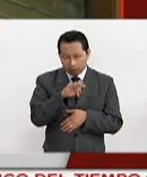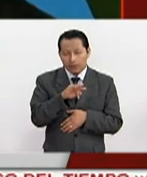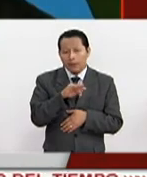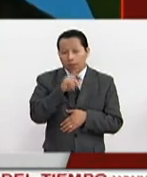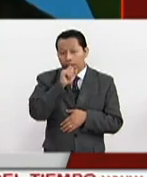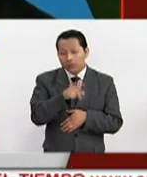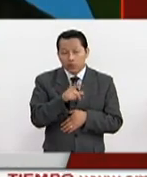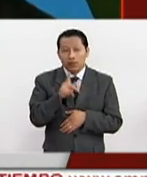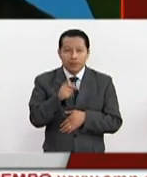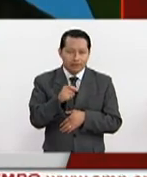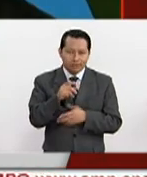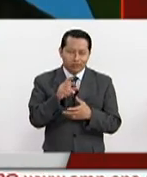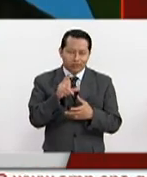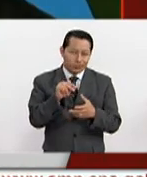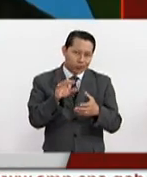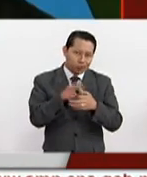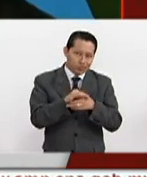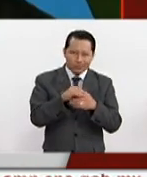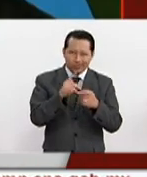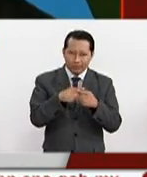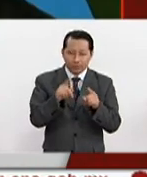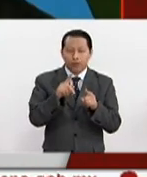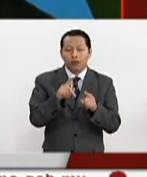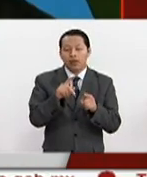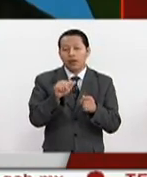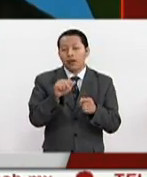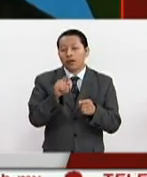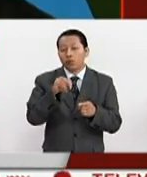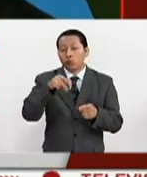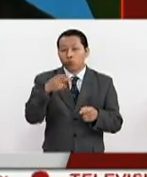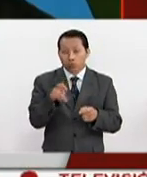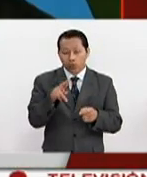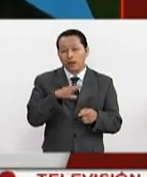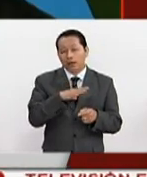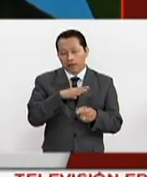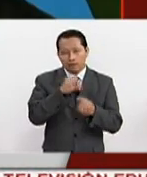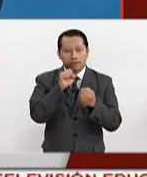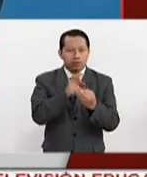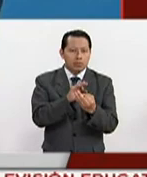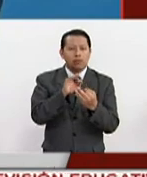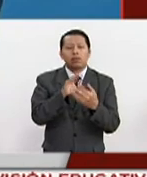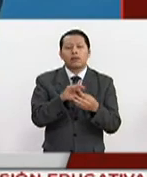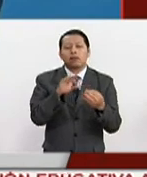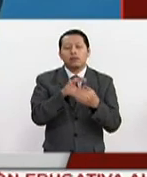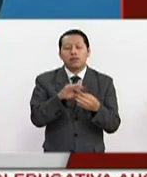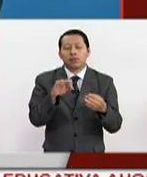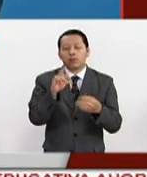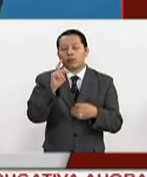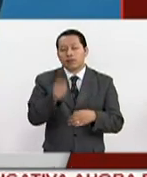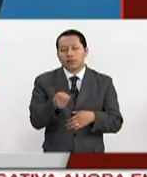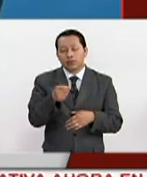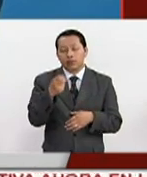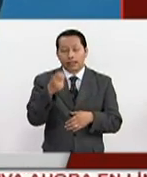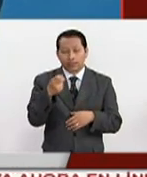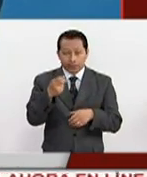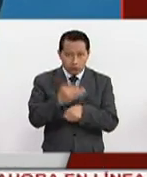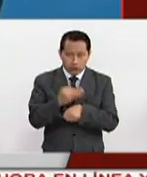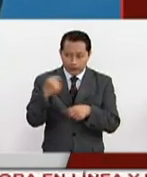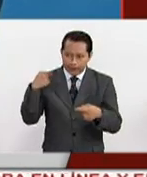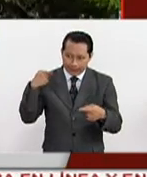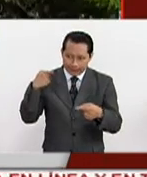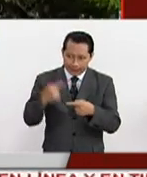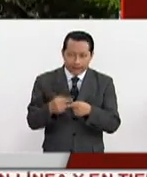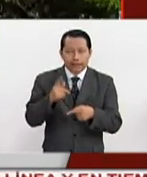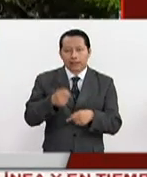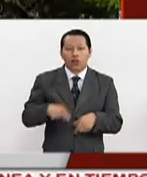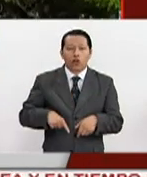también, que era no vinculante y demás, en ese momento Artur Mas, adelante de la Generalitat, desde ese momento hasta la fecha, digamos